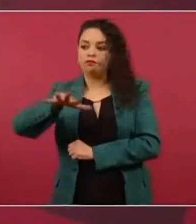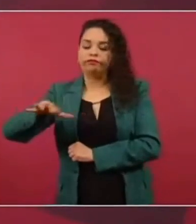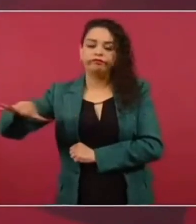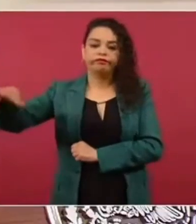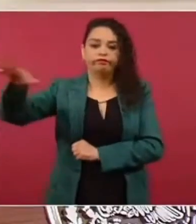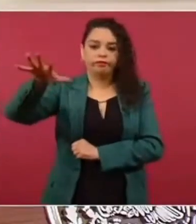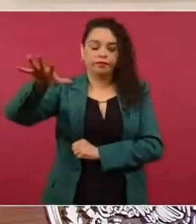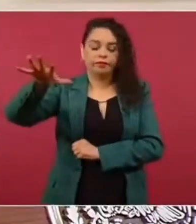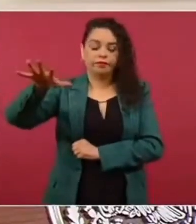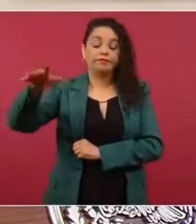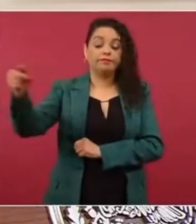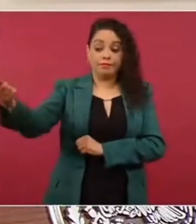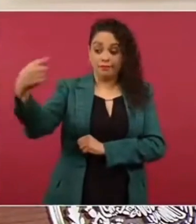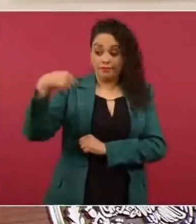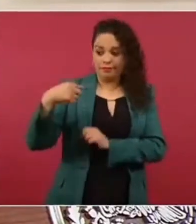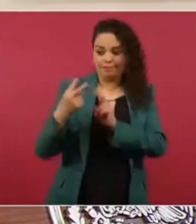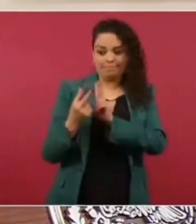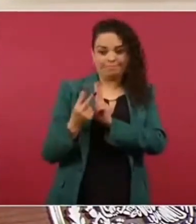nuestros vecinos